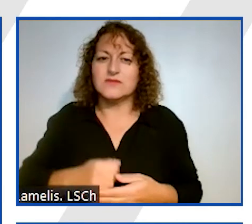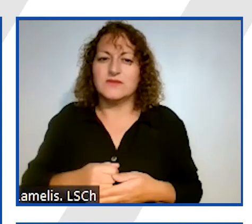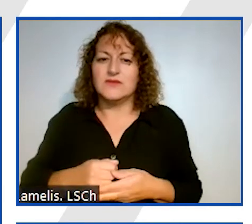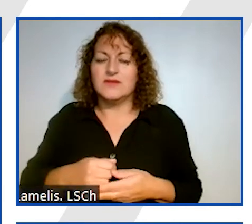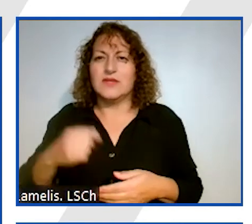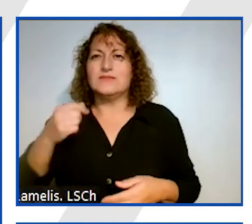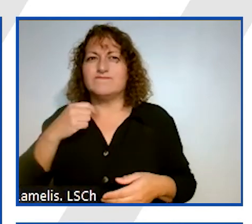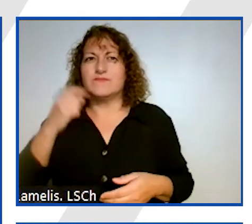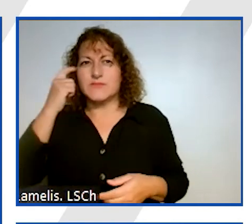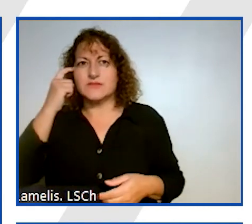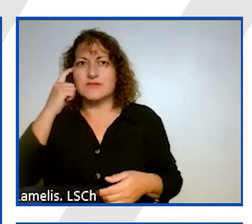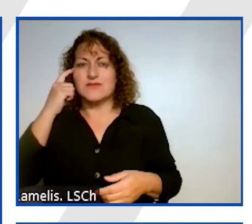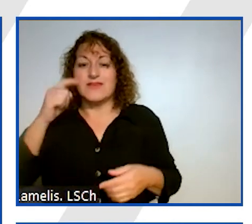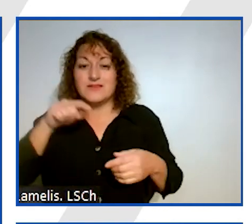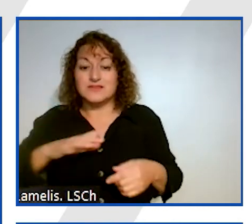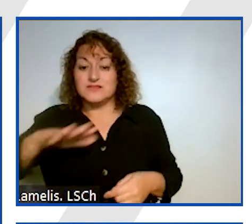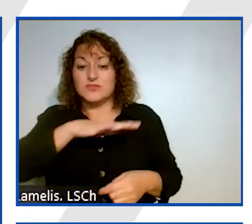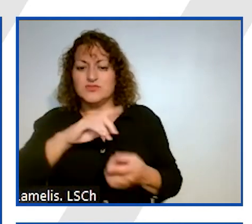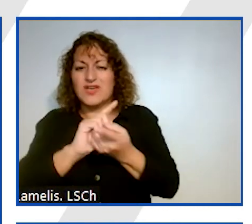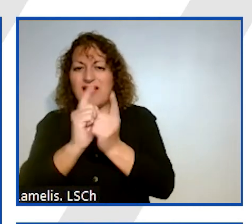esta situación. ¿Ya?